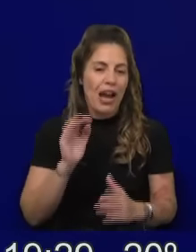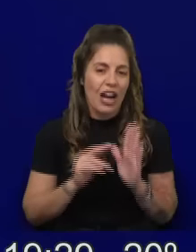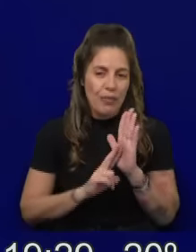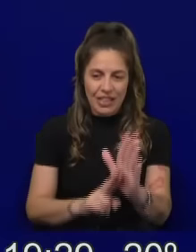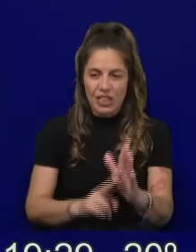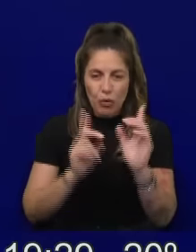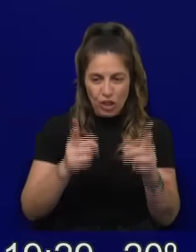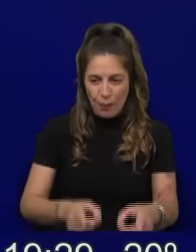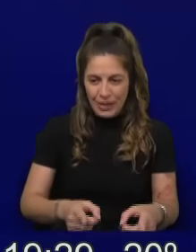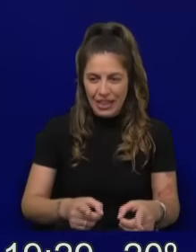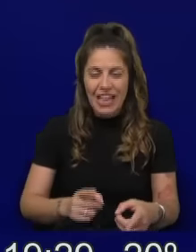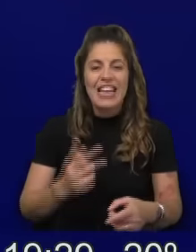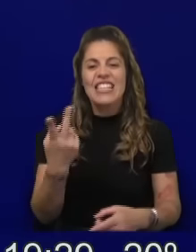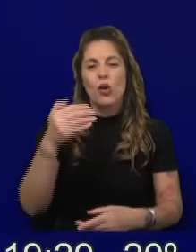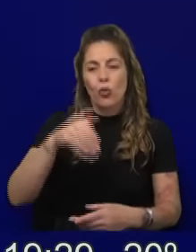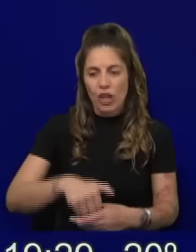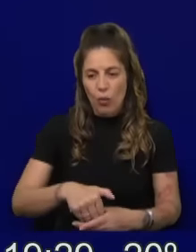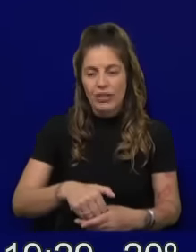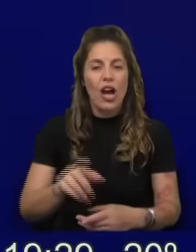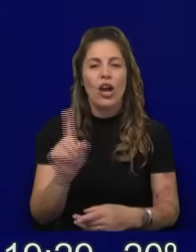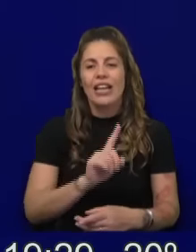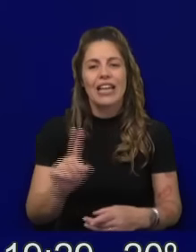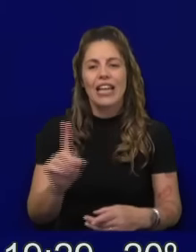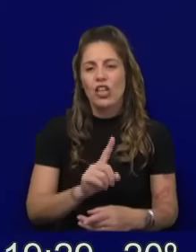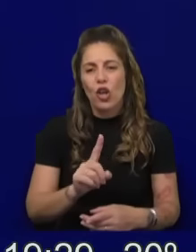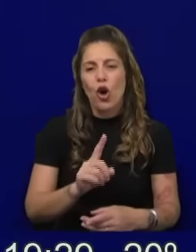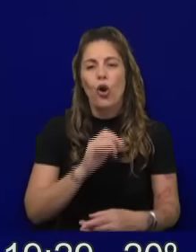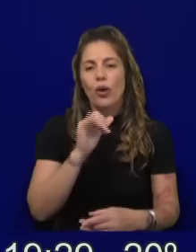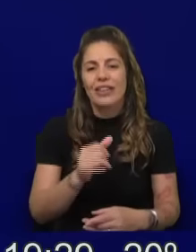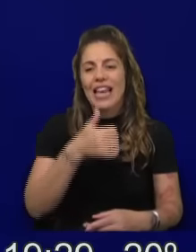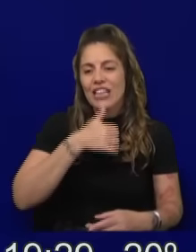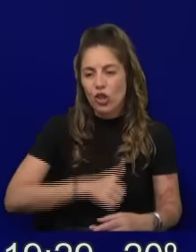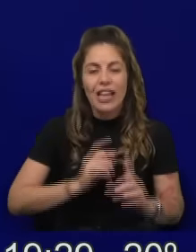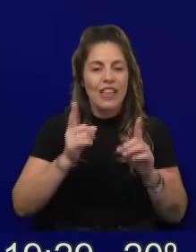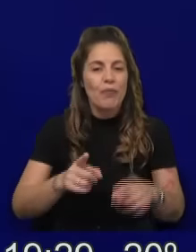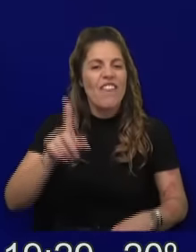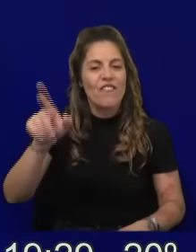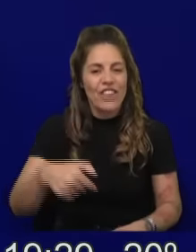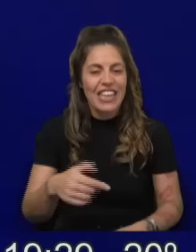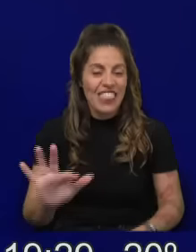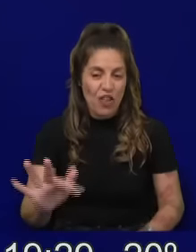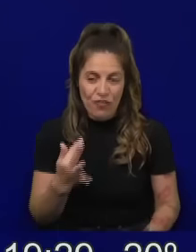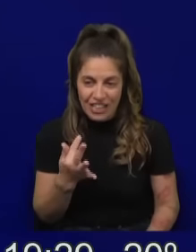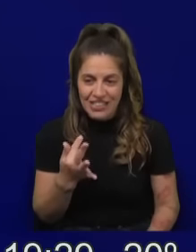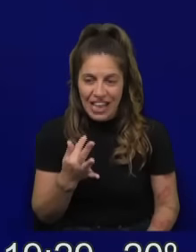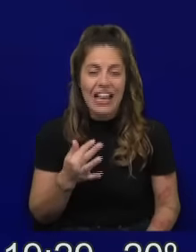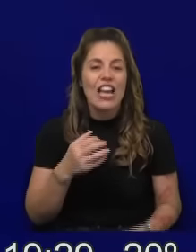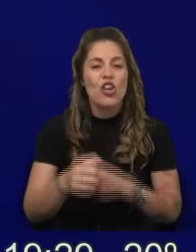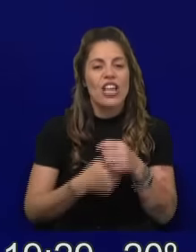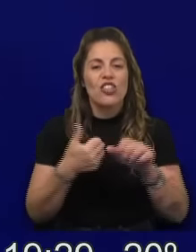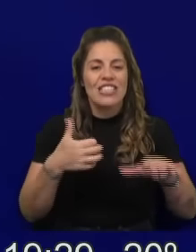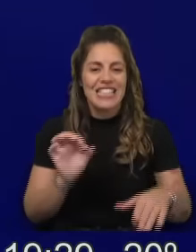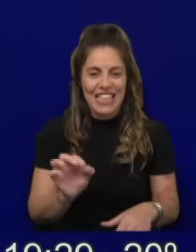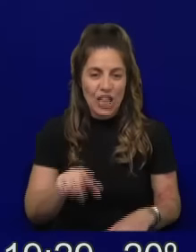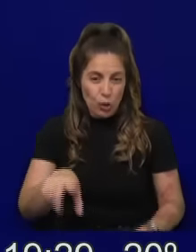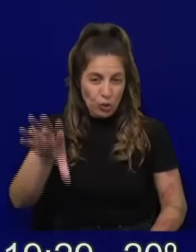representativo también, y el balotage, aunque no con tanta historia, también proviene de Francia, que en la década del 60, tú